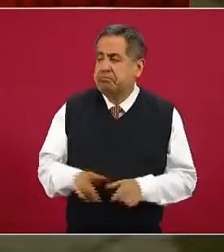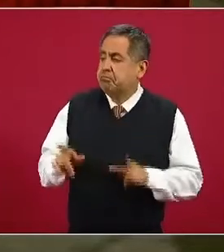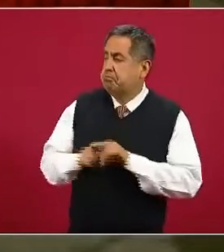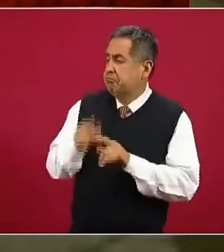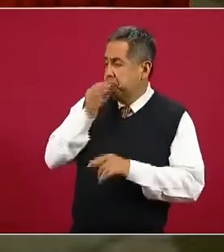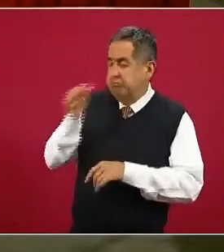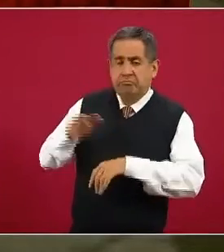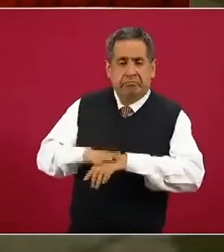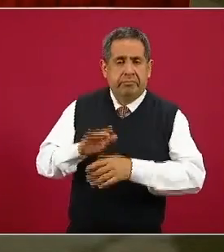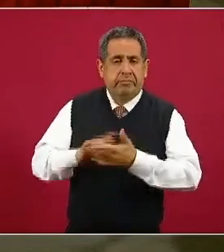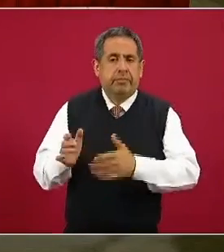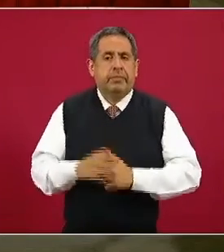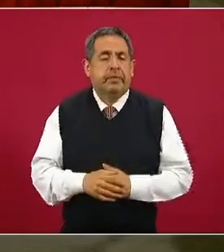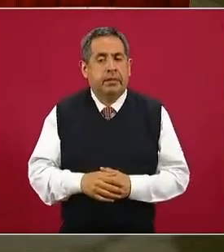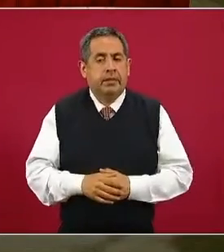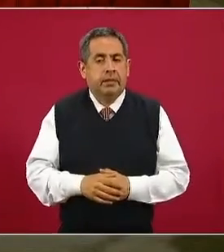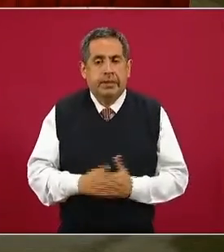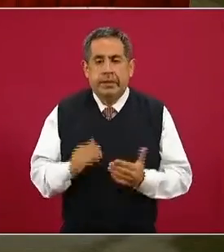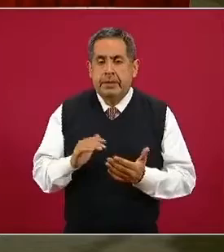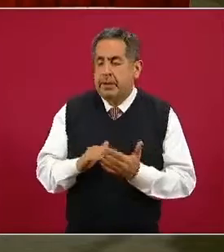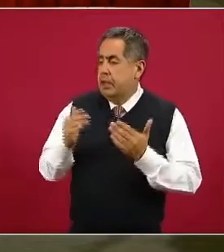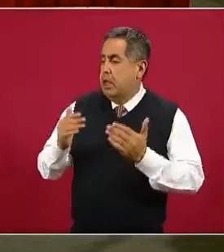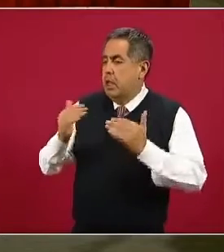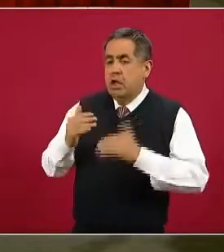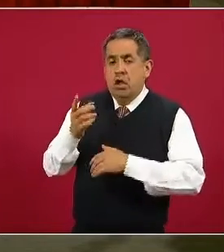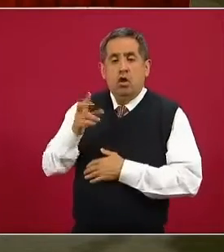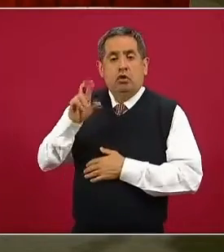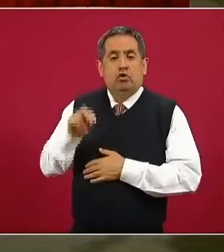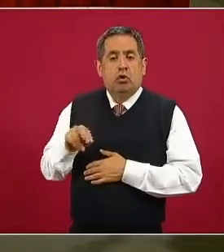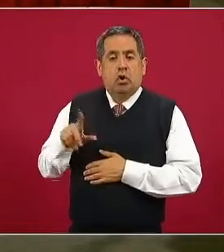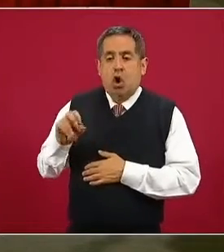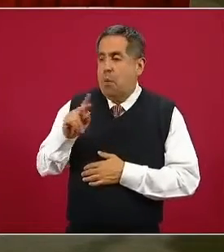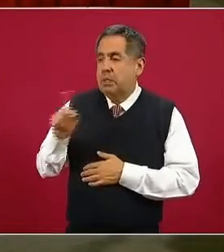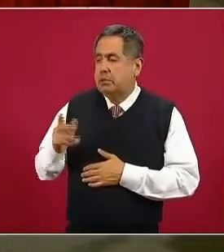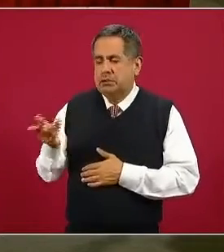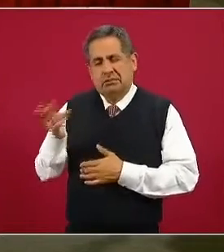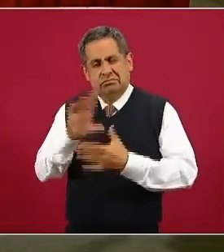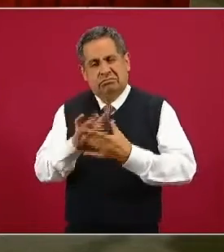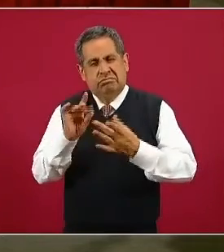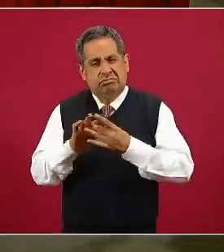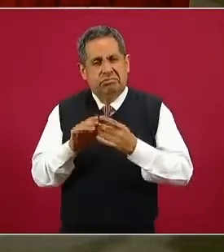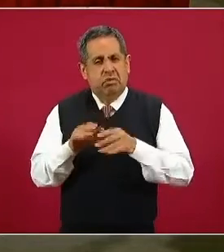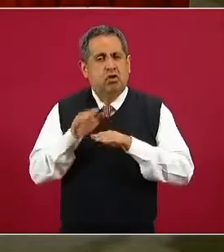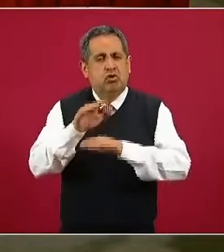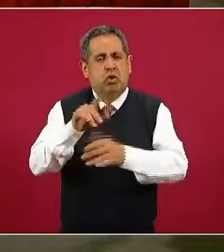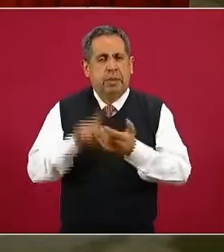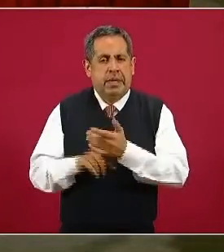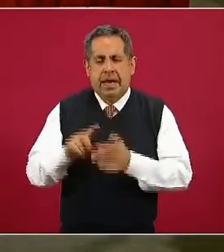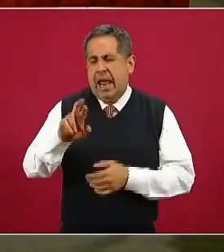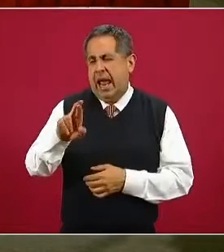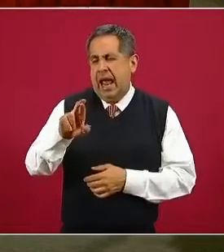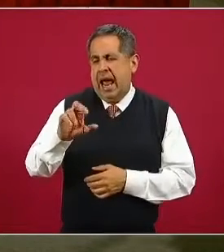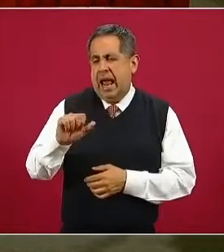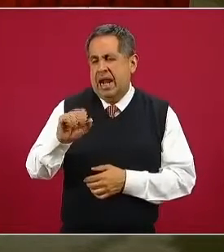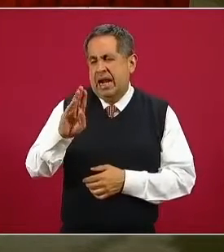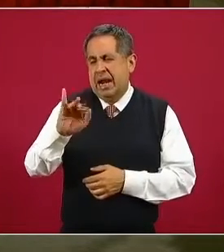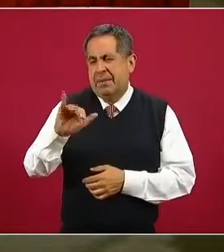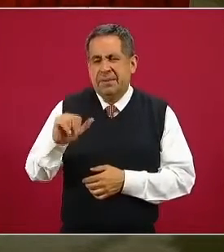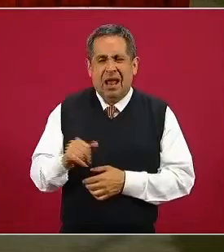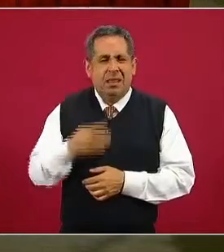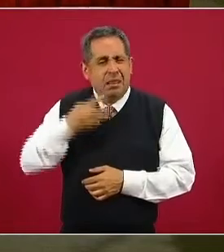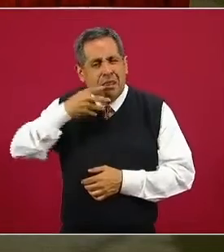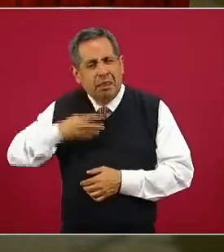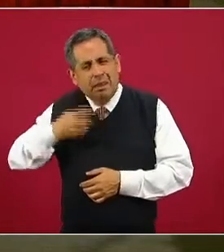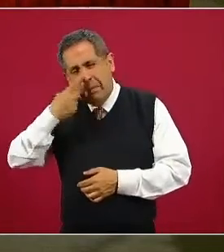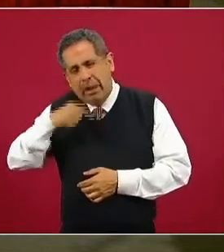Lumía. Doctor Ruy López Ridaura, si nos comenta, por favor, sobre la rabia. Muchas gracias,